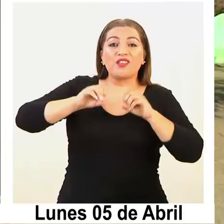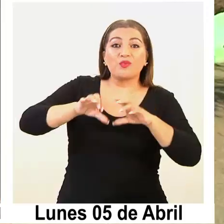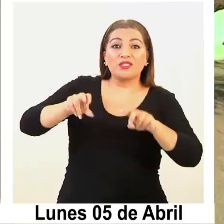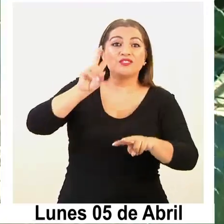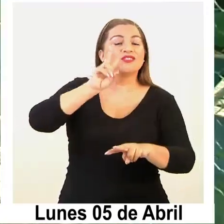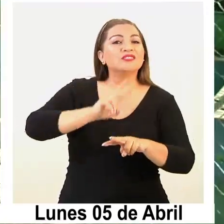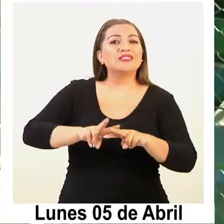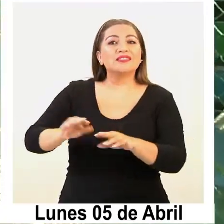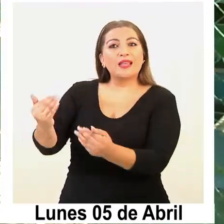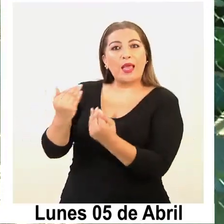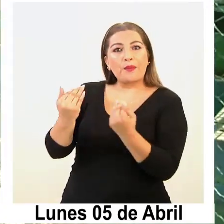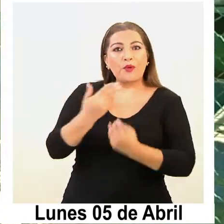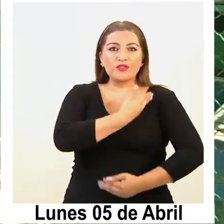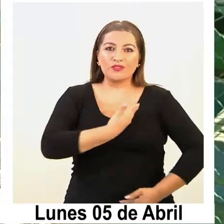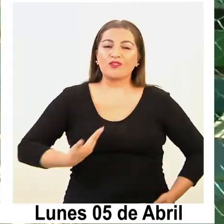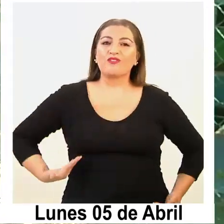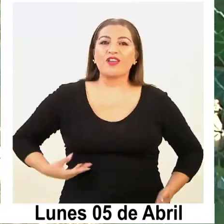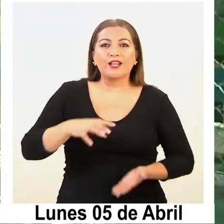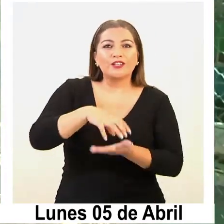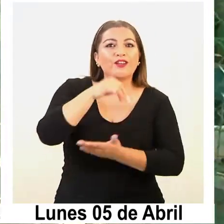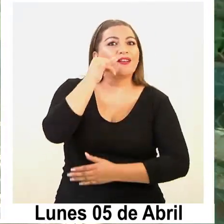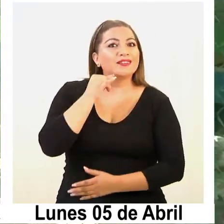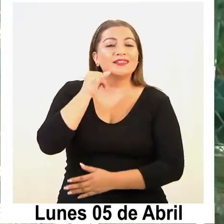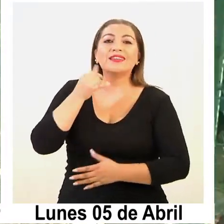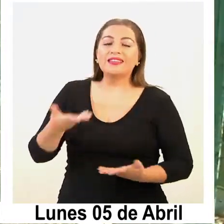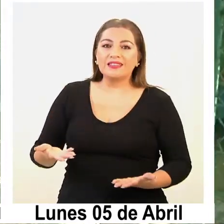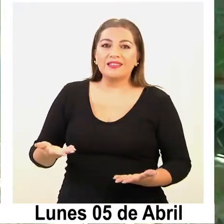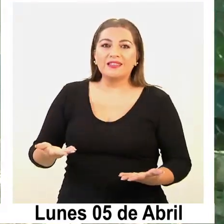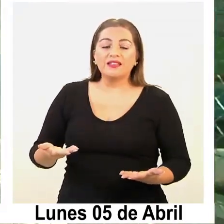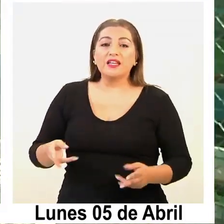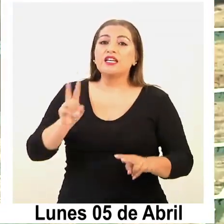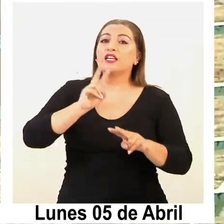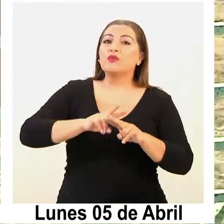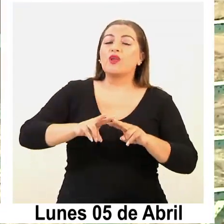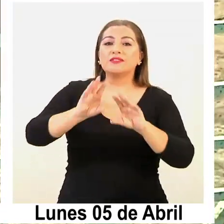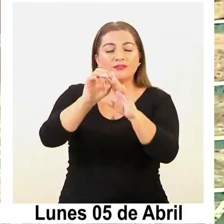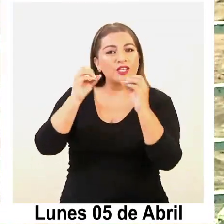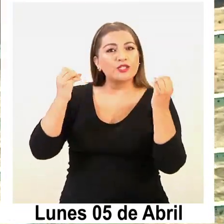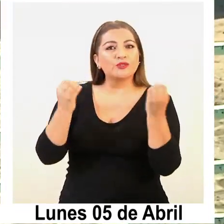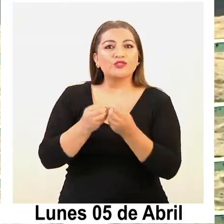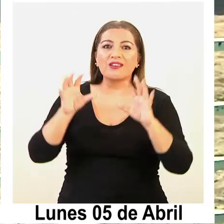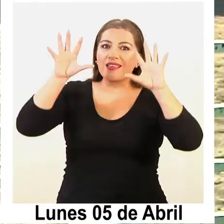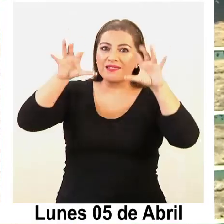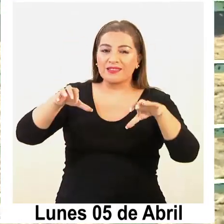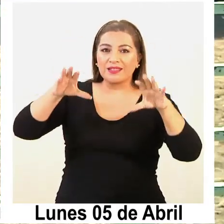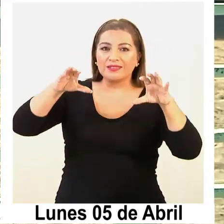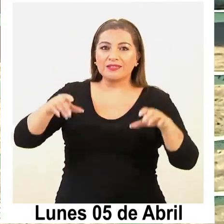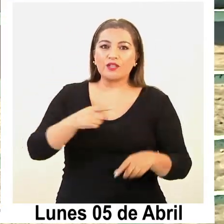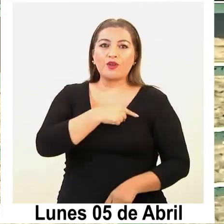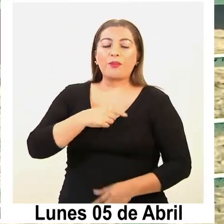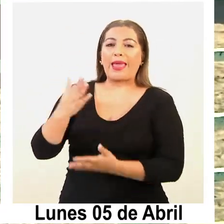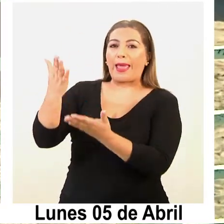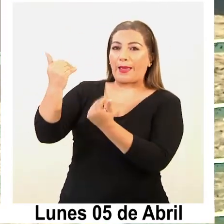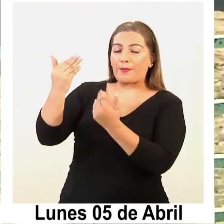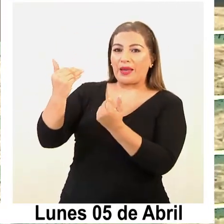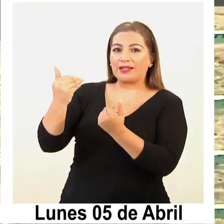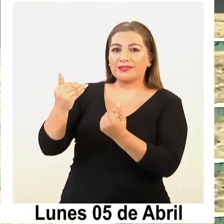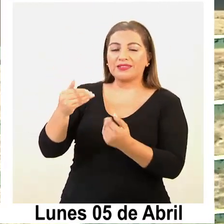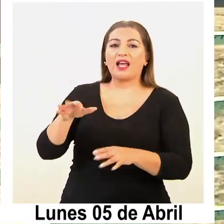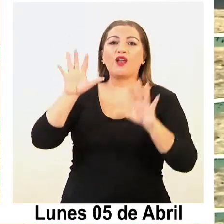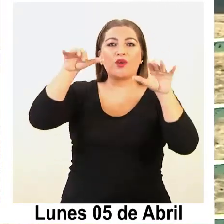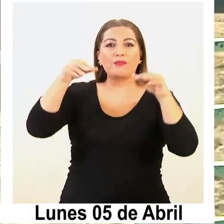se realiza con apoyo del gobierno regional y lo ejecuta la organización animalista Esperanza de los